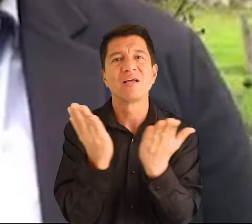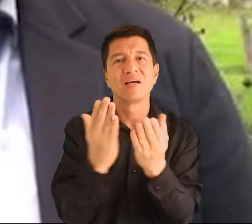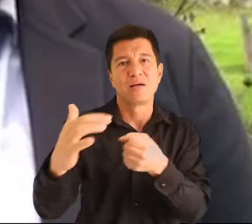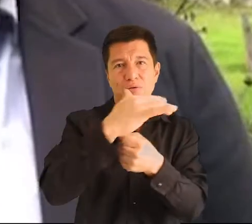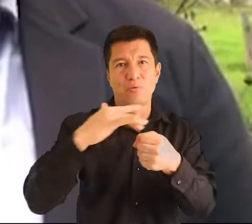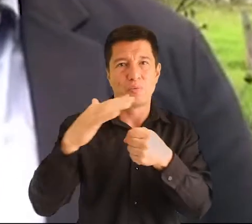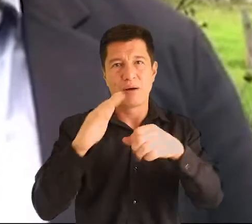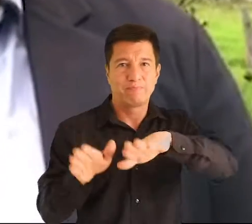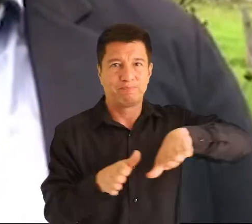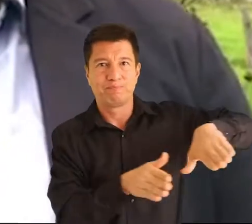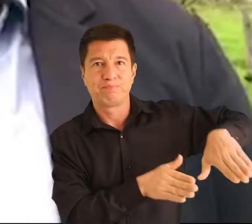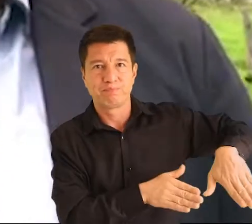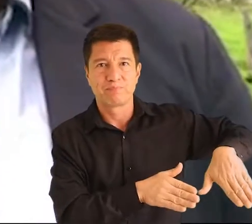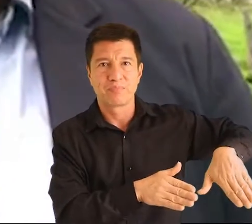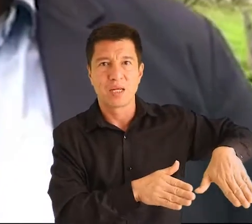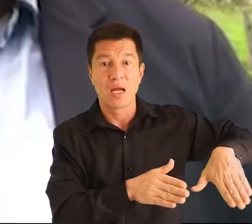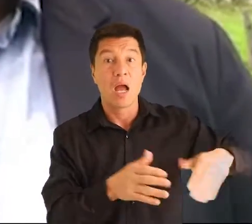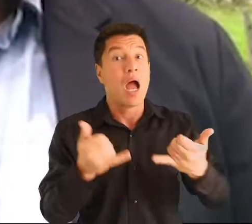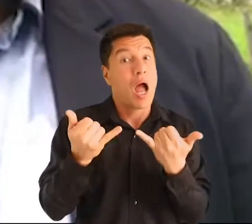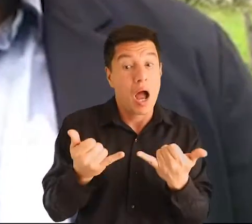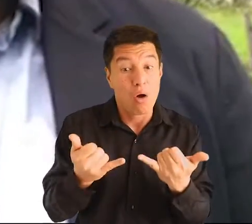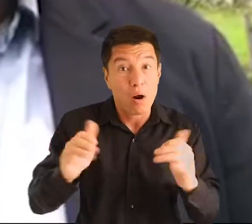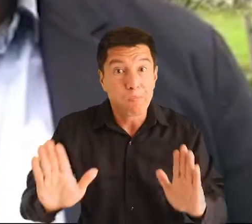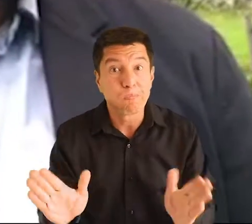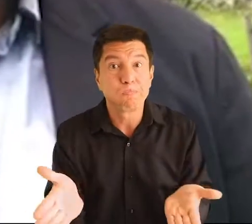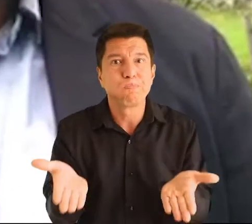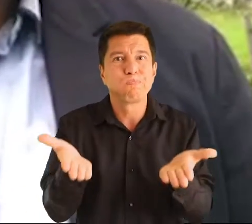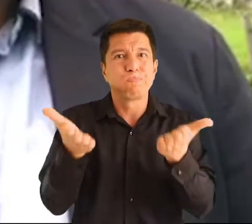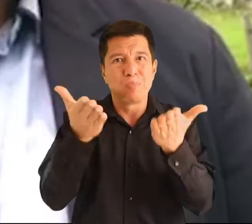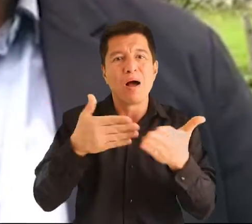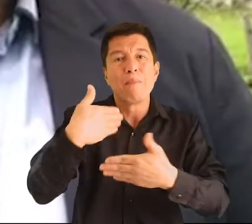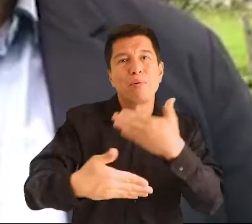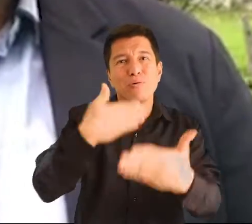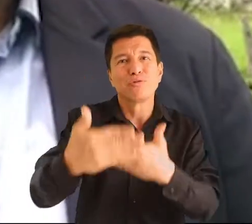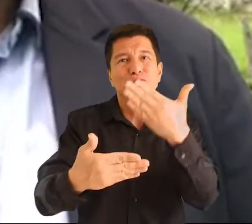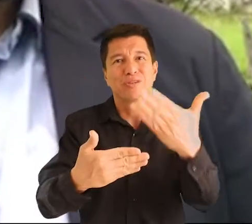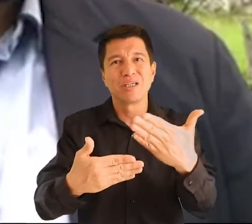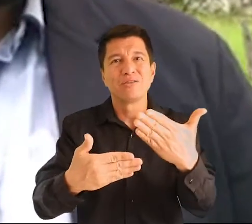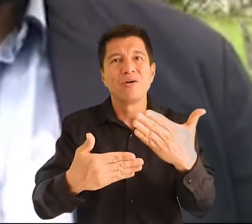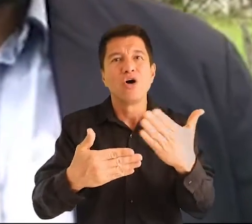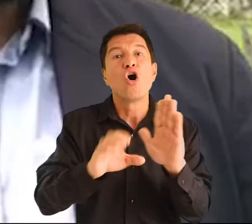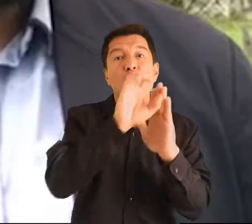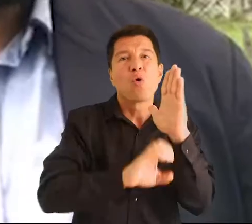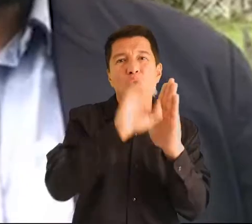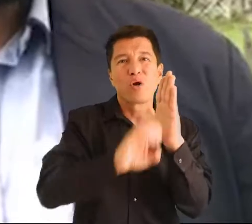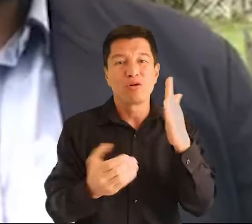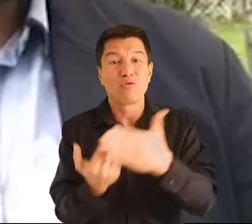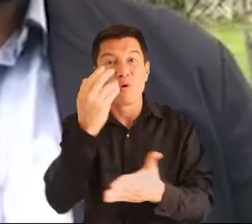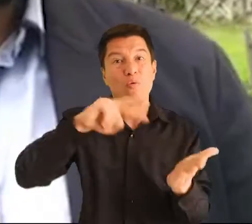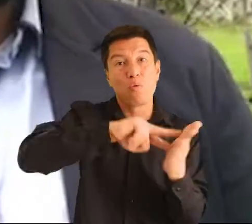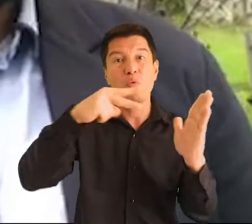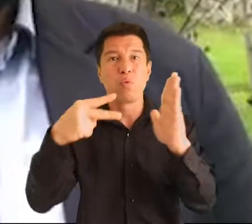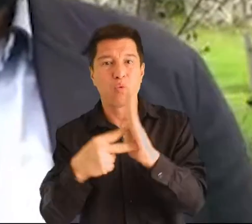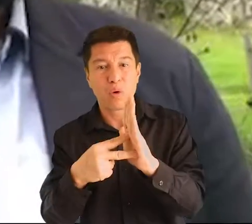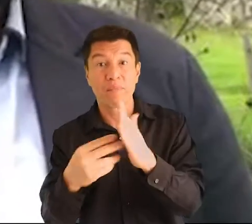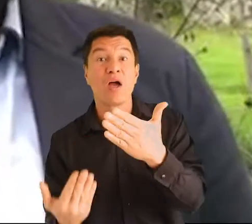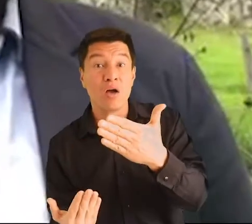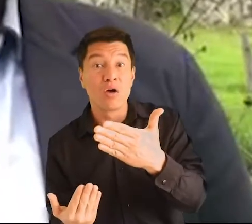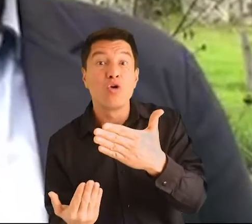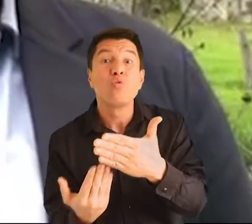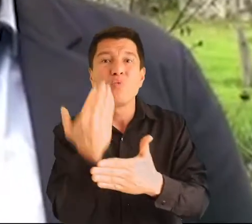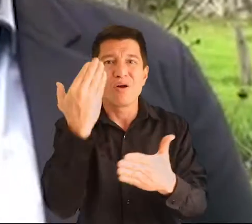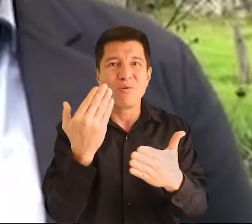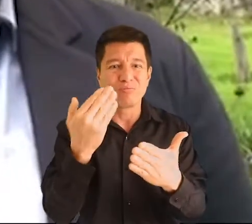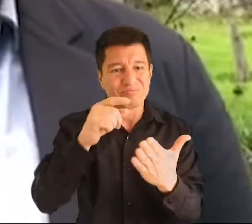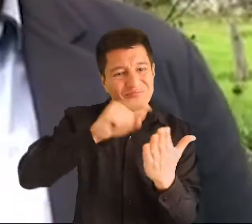ambiental. Por otra parte, hemos podido avanzar en el proceso de resignificación curricular desde la renovación del registro